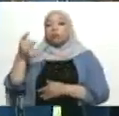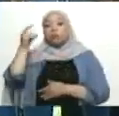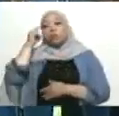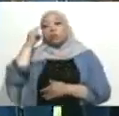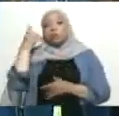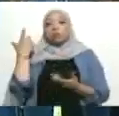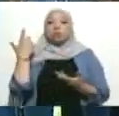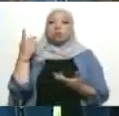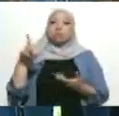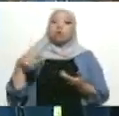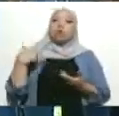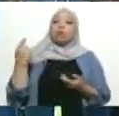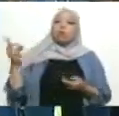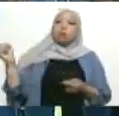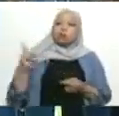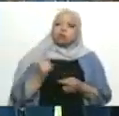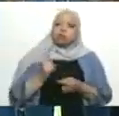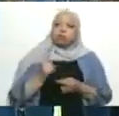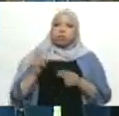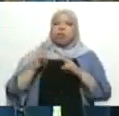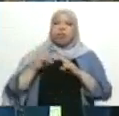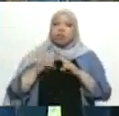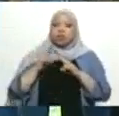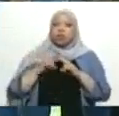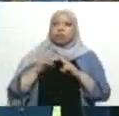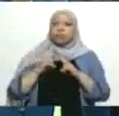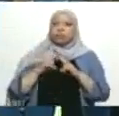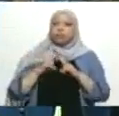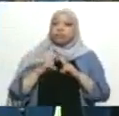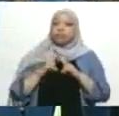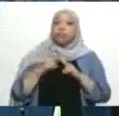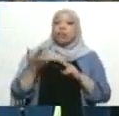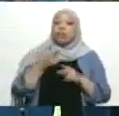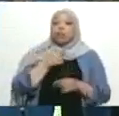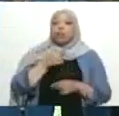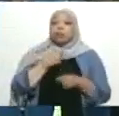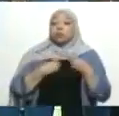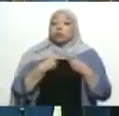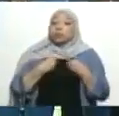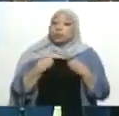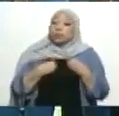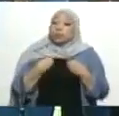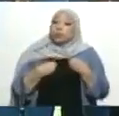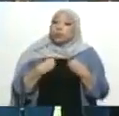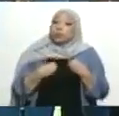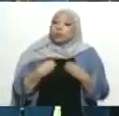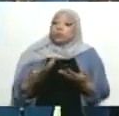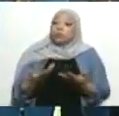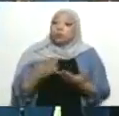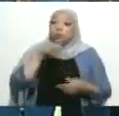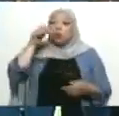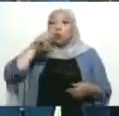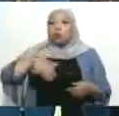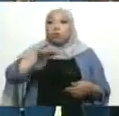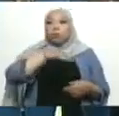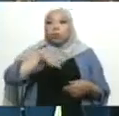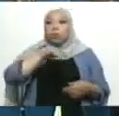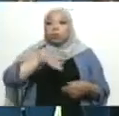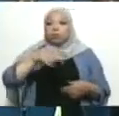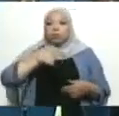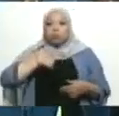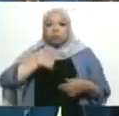ese día, pero luego regresamos. Porque miren, era una angustia de lo que podía pasarle a nuestro pueblo. No lo que le